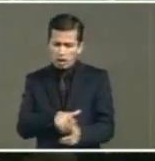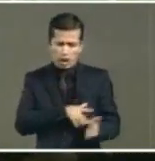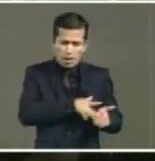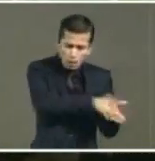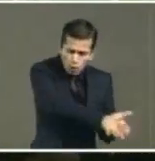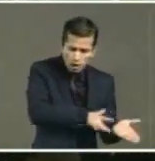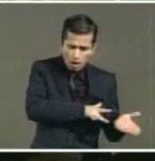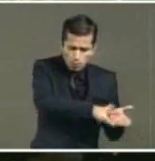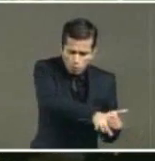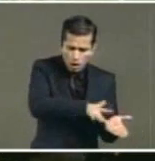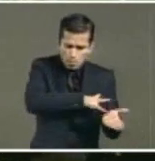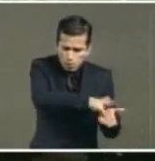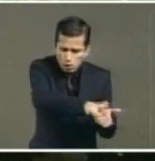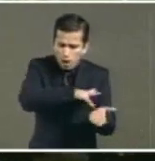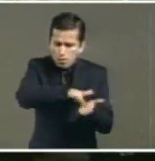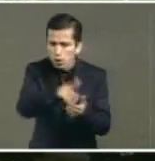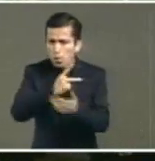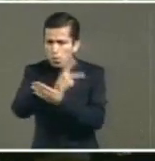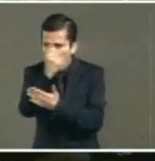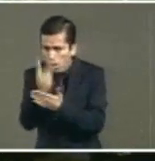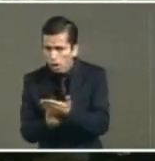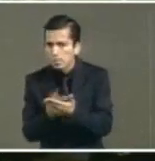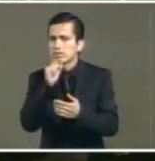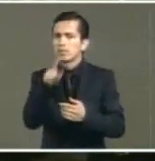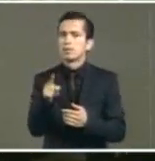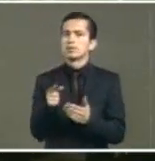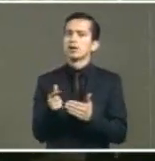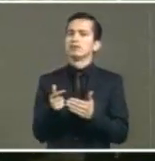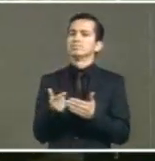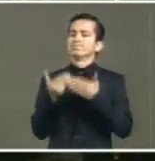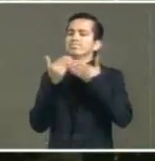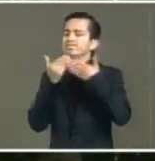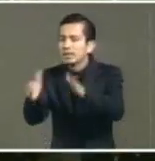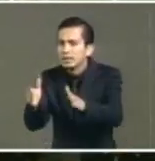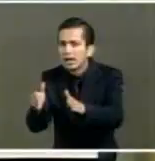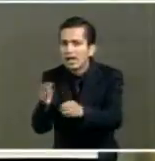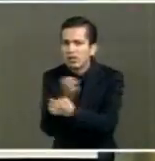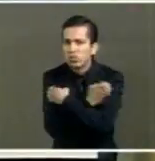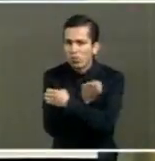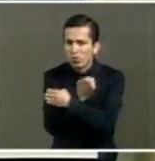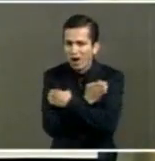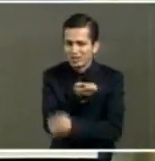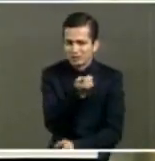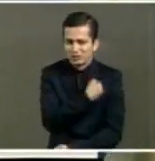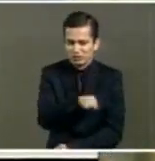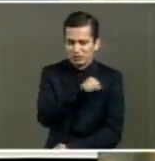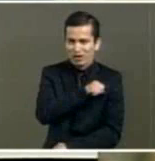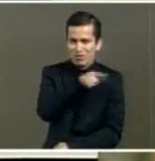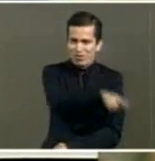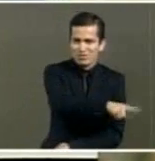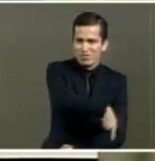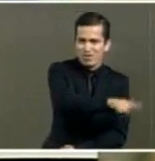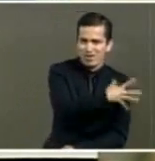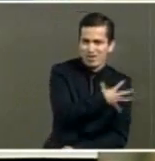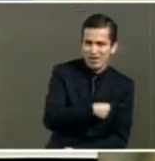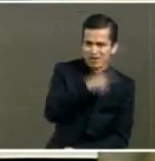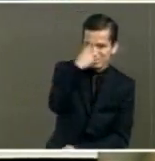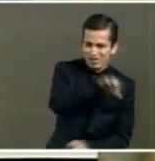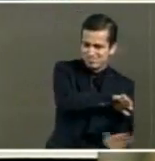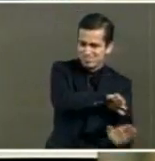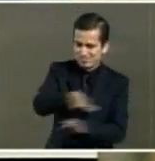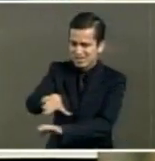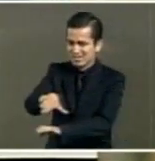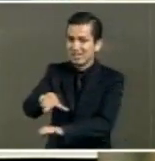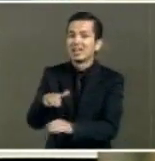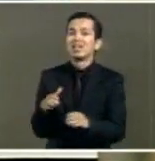al mismo tiempo abrir las puertas de la educación y la salud a sus hijos, las puertas de la educación, de la salud